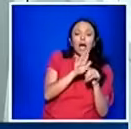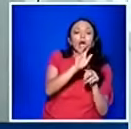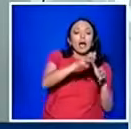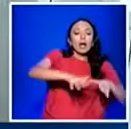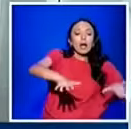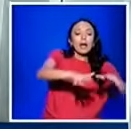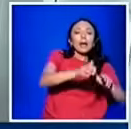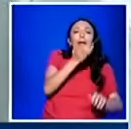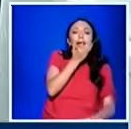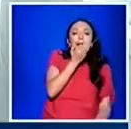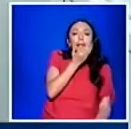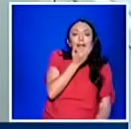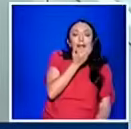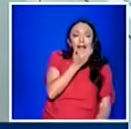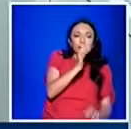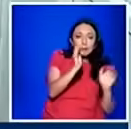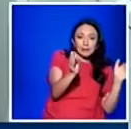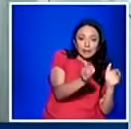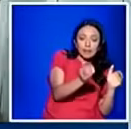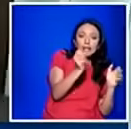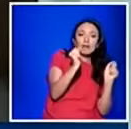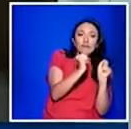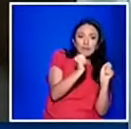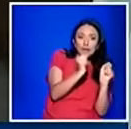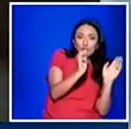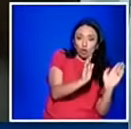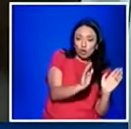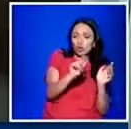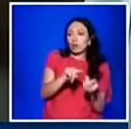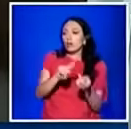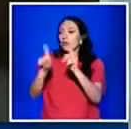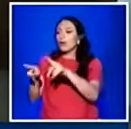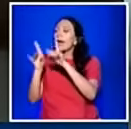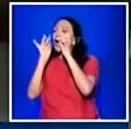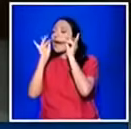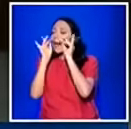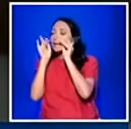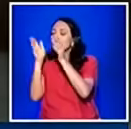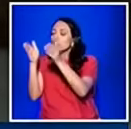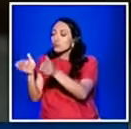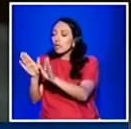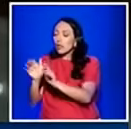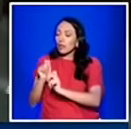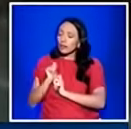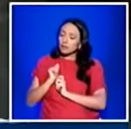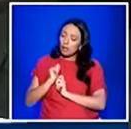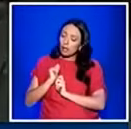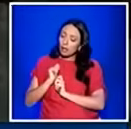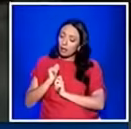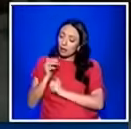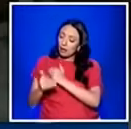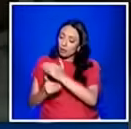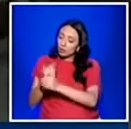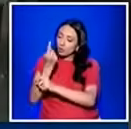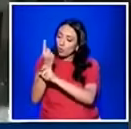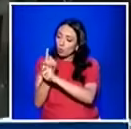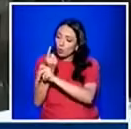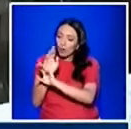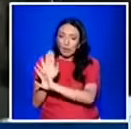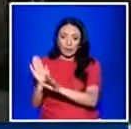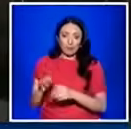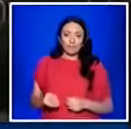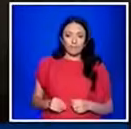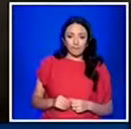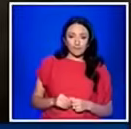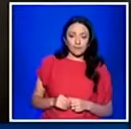sección para perros y otra una jaulita donde están los gatitos, ¿no? Para que puedan llevar adelante su proceso de recuperación